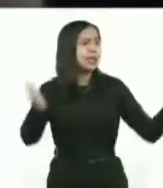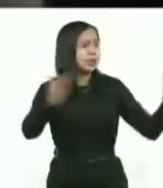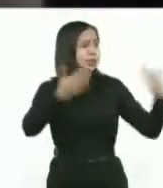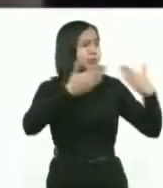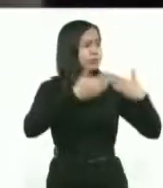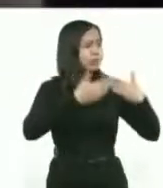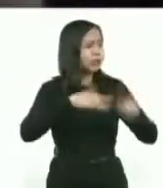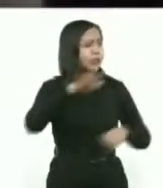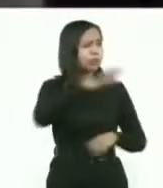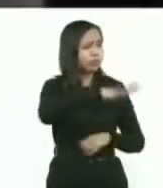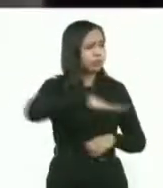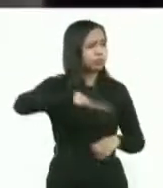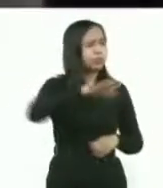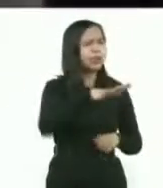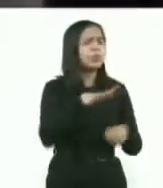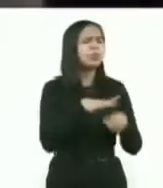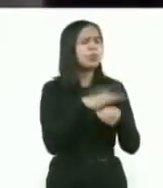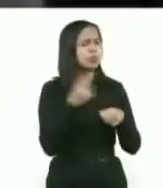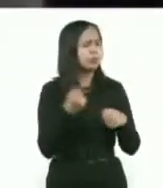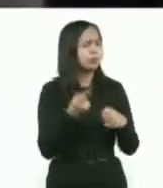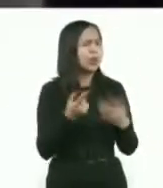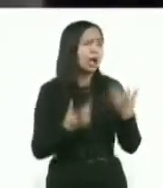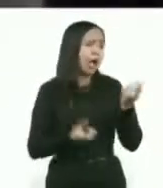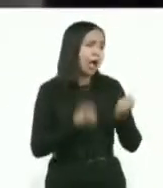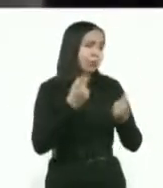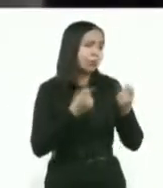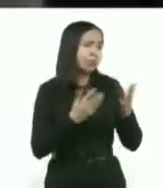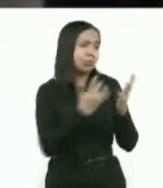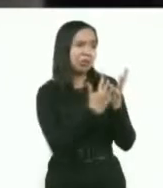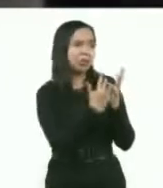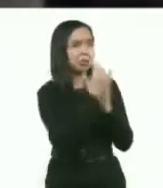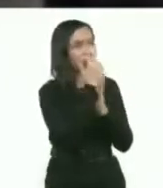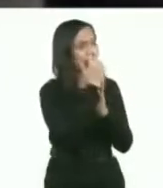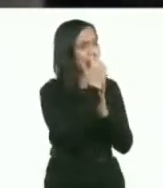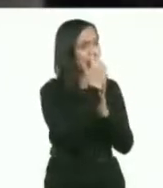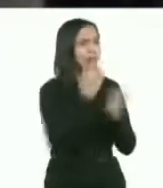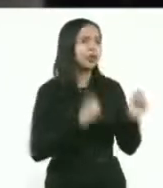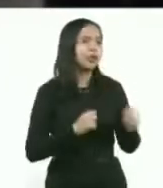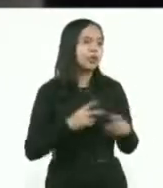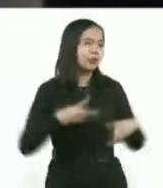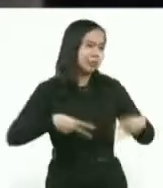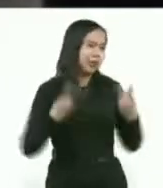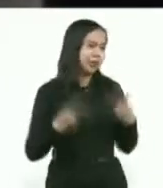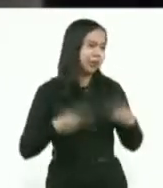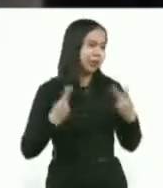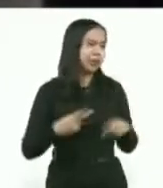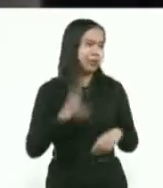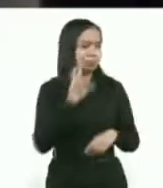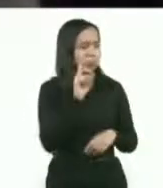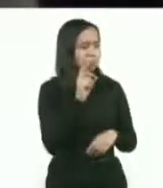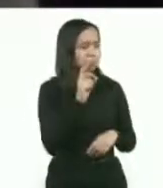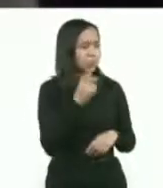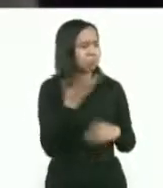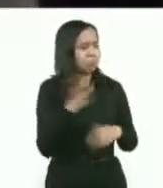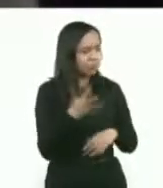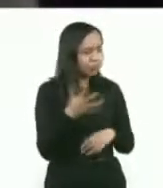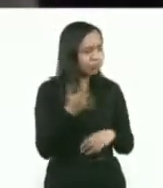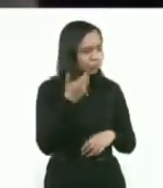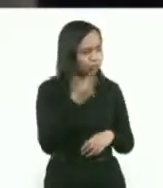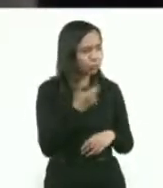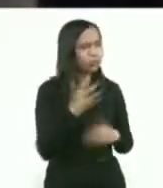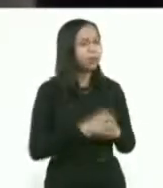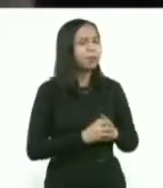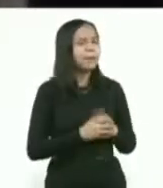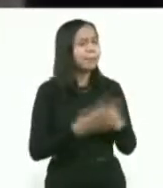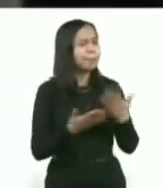estas clausuras? Estamos hablando que, bueno, algunas estaban exagerando en la venta del producto hasta en 30 pesos. Pero entonces,